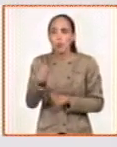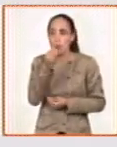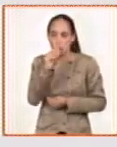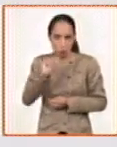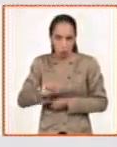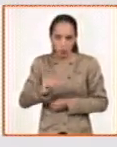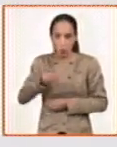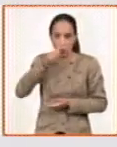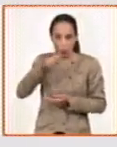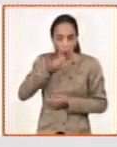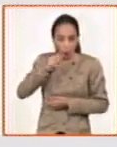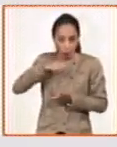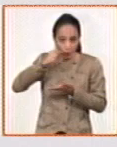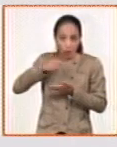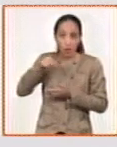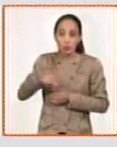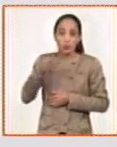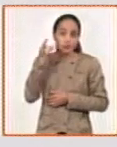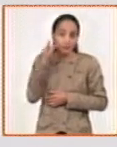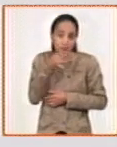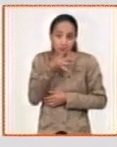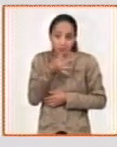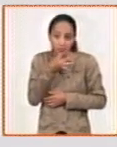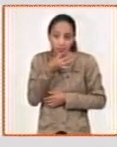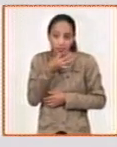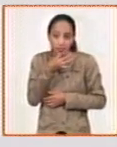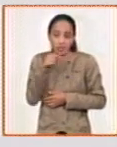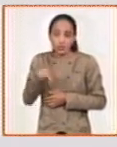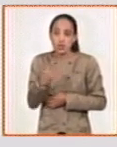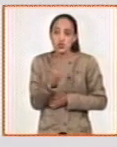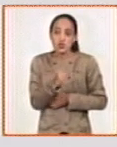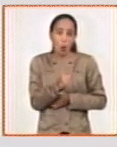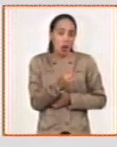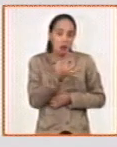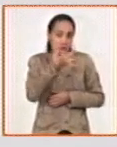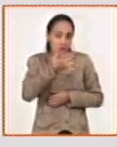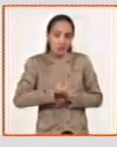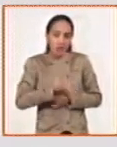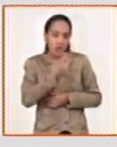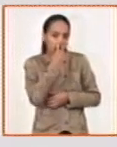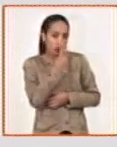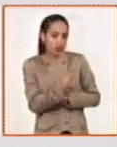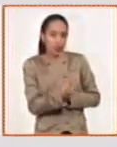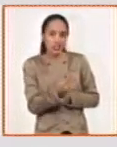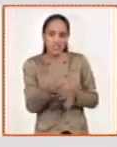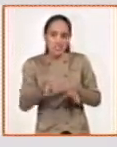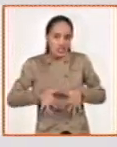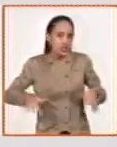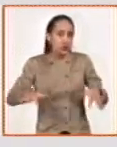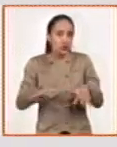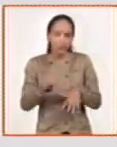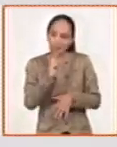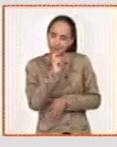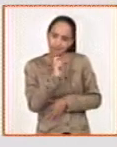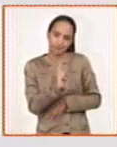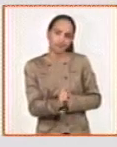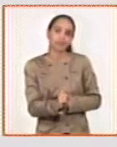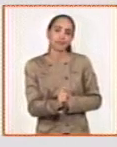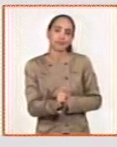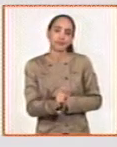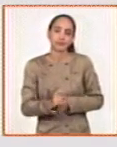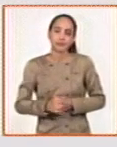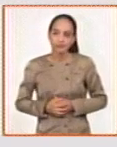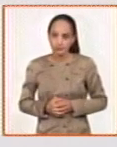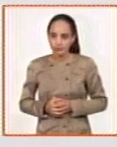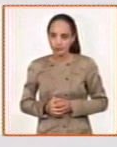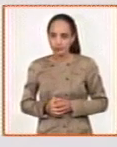una señora a esta altura esté sola sin que realmente se la atienda en condiciones realmente infrahumanas.